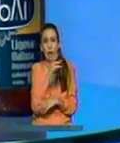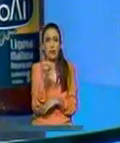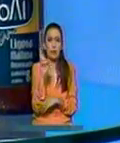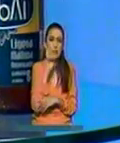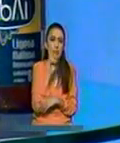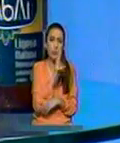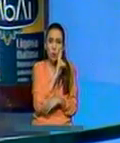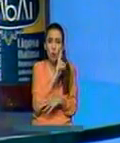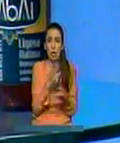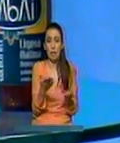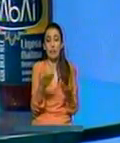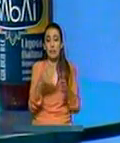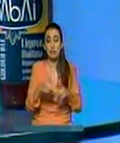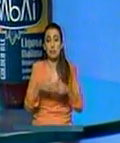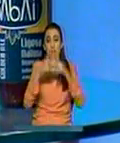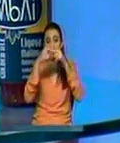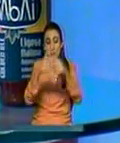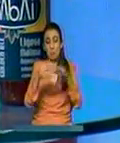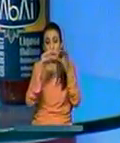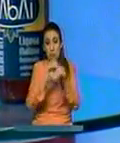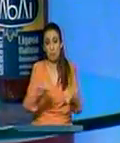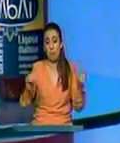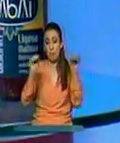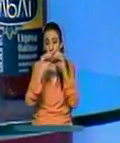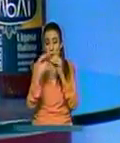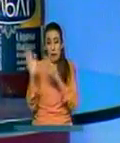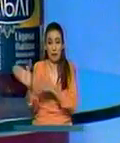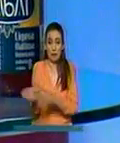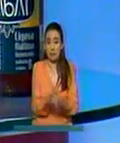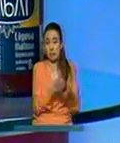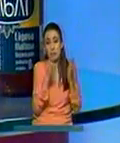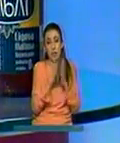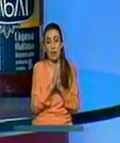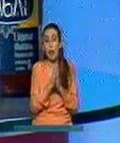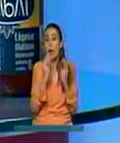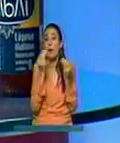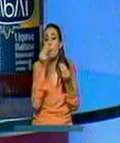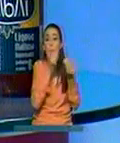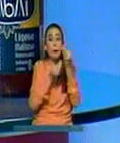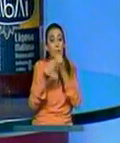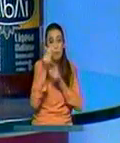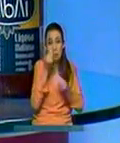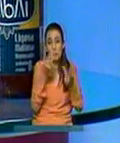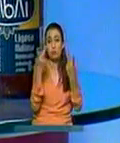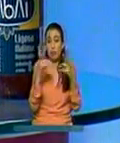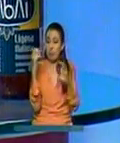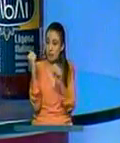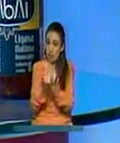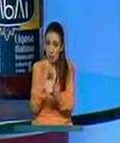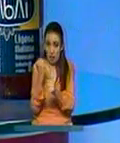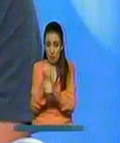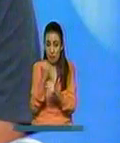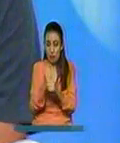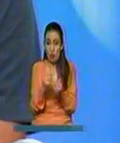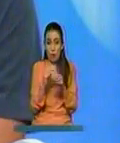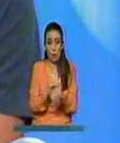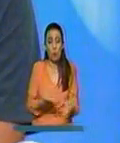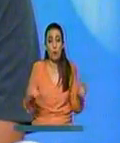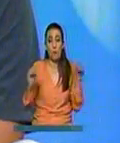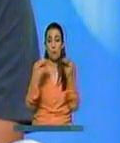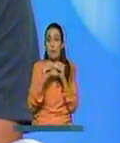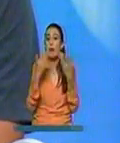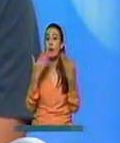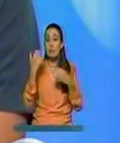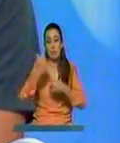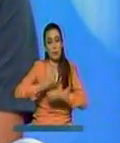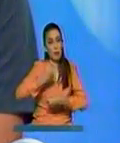cerveceros, estamos generando una gran cadena de valor concadenada. No solo de alimentos, sino de trabajo. Y ahorita una de las cosas que más falta en el Ecuador